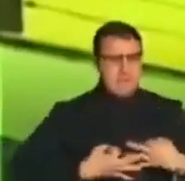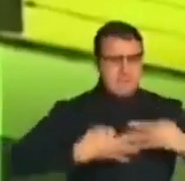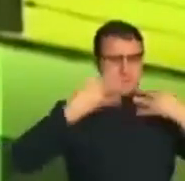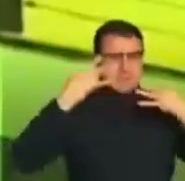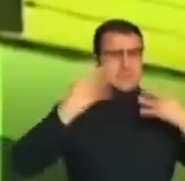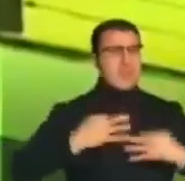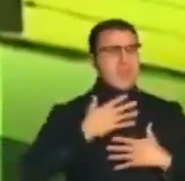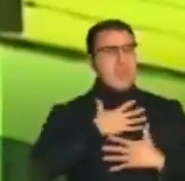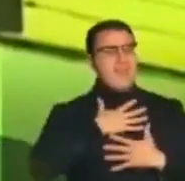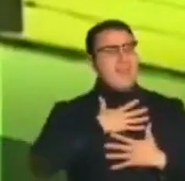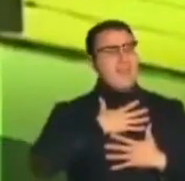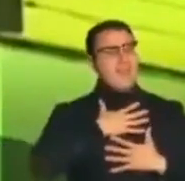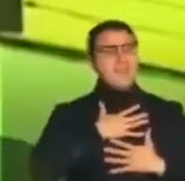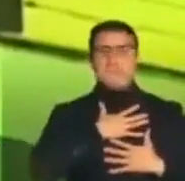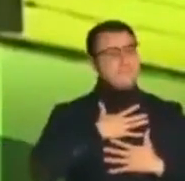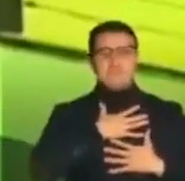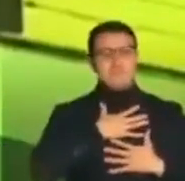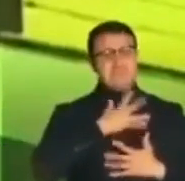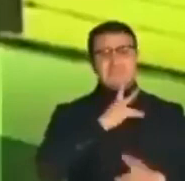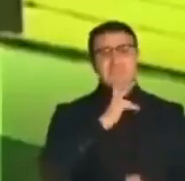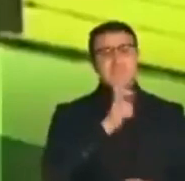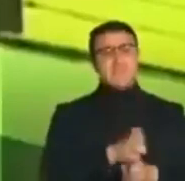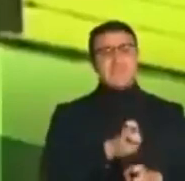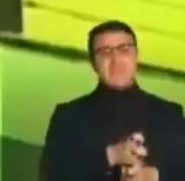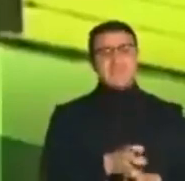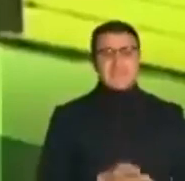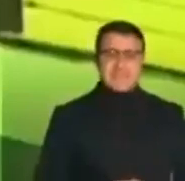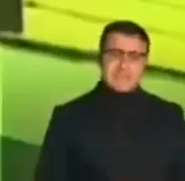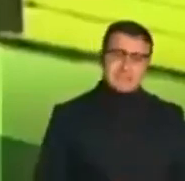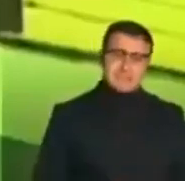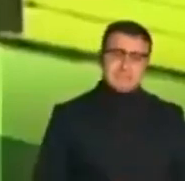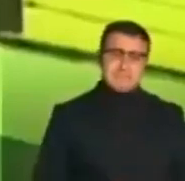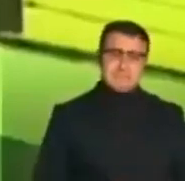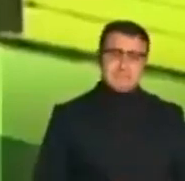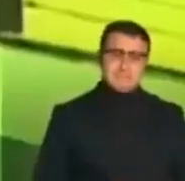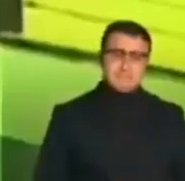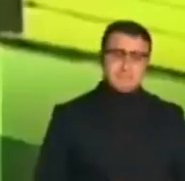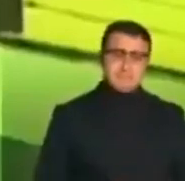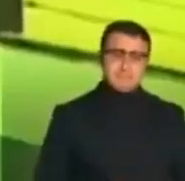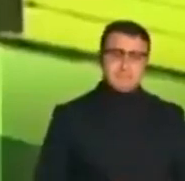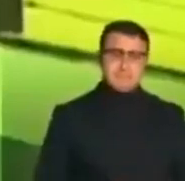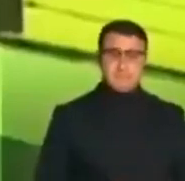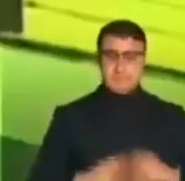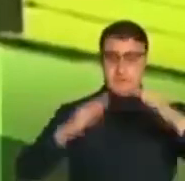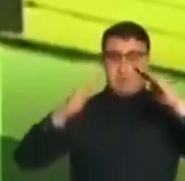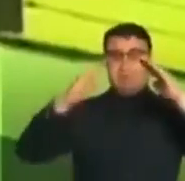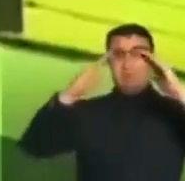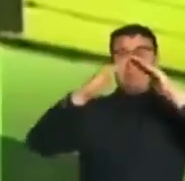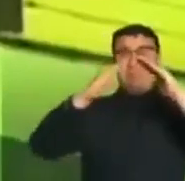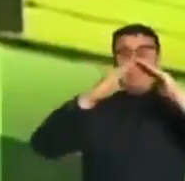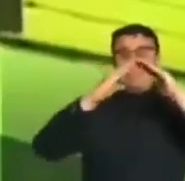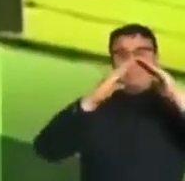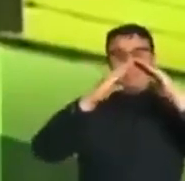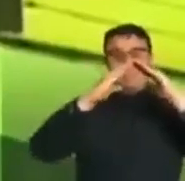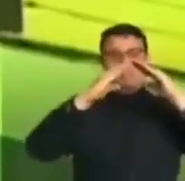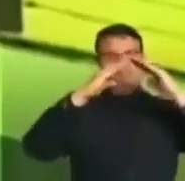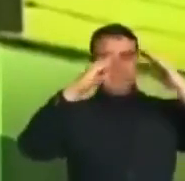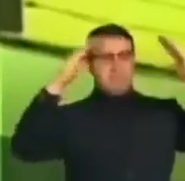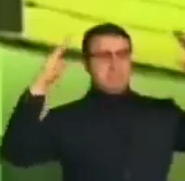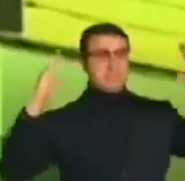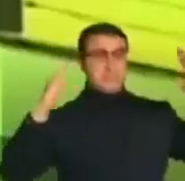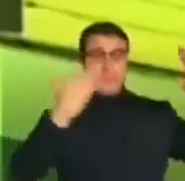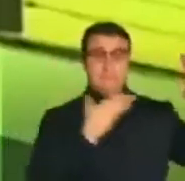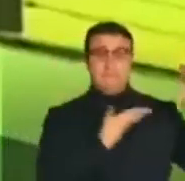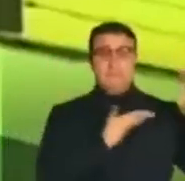de satisfacción de la vida humana. Un hogar que queda sumido muchas veces, la